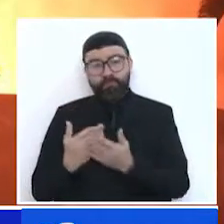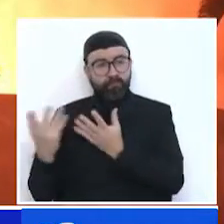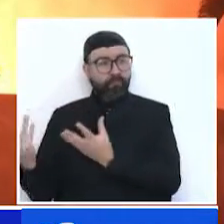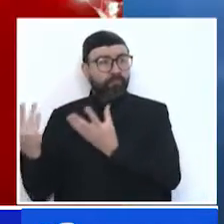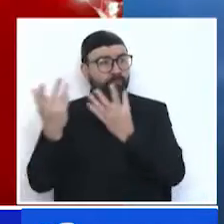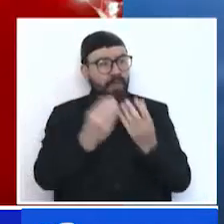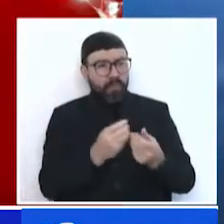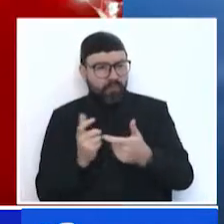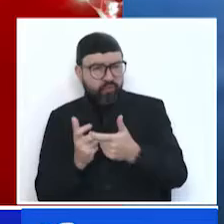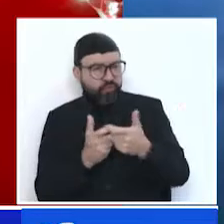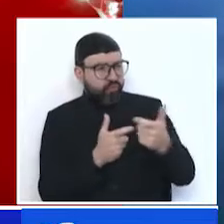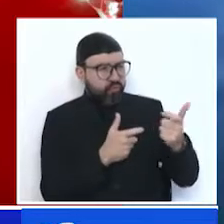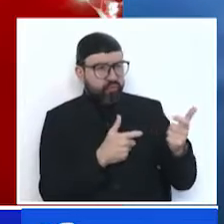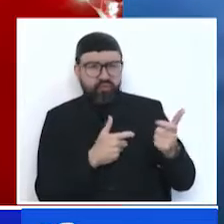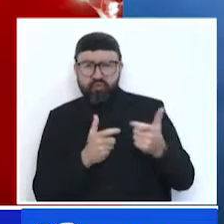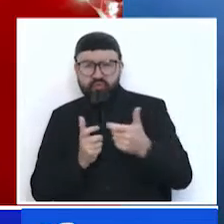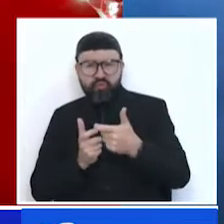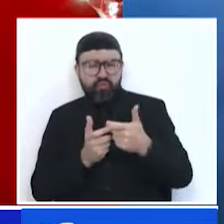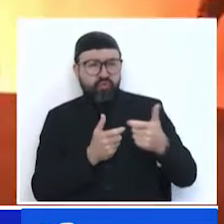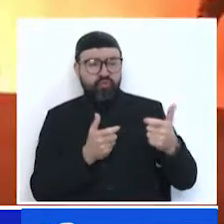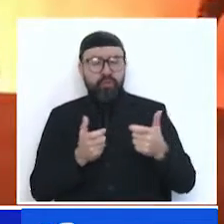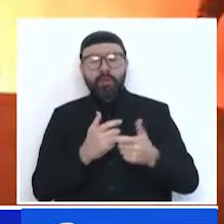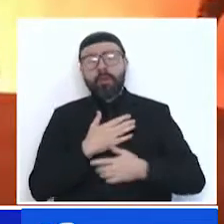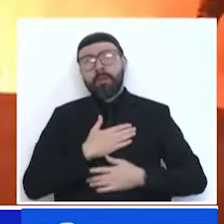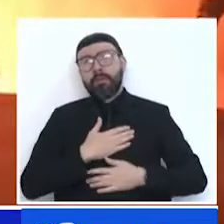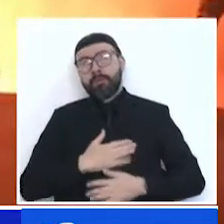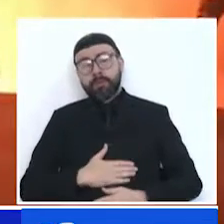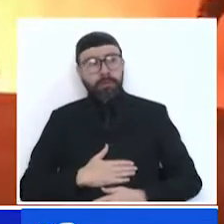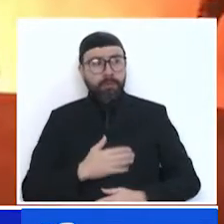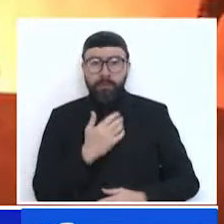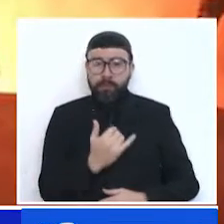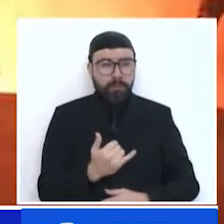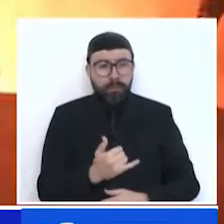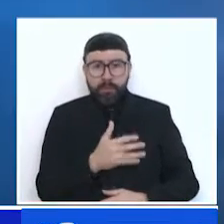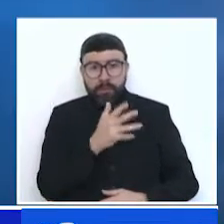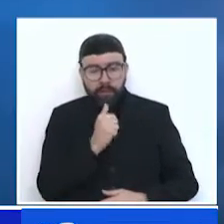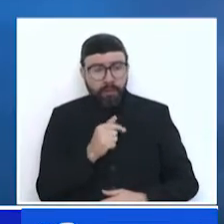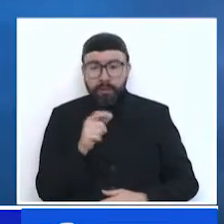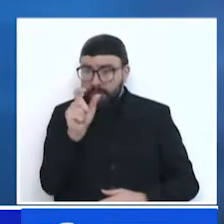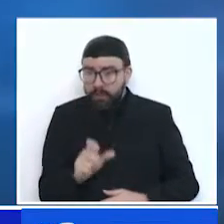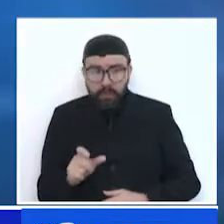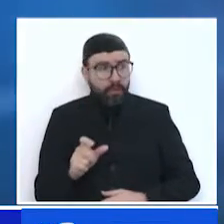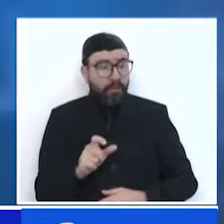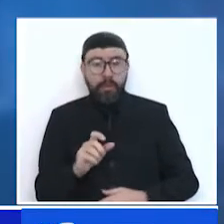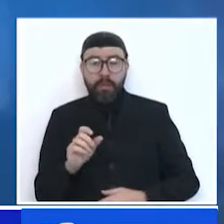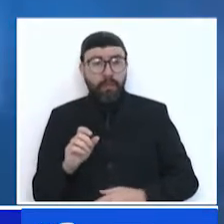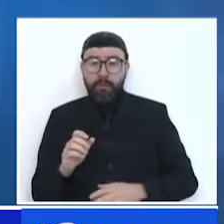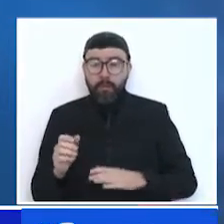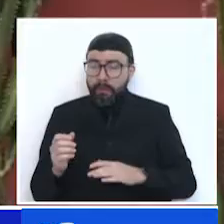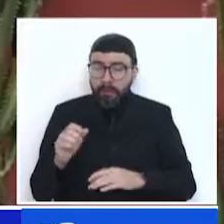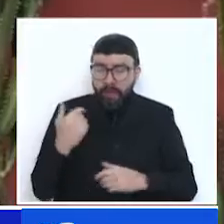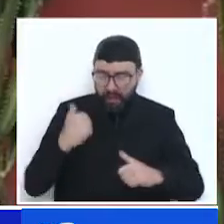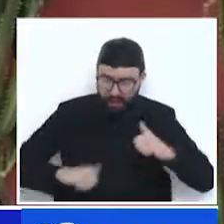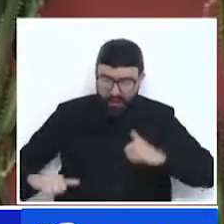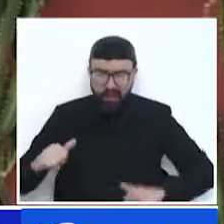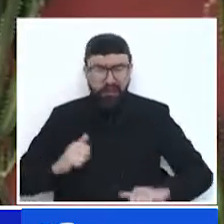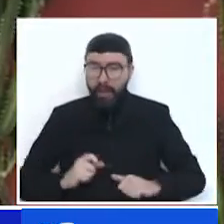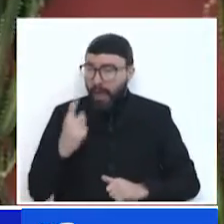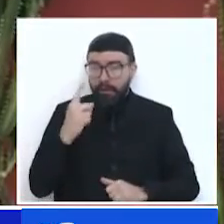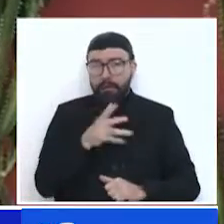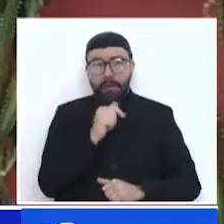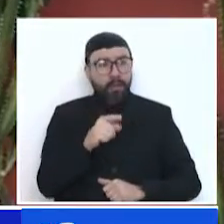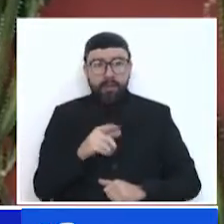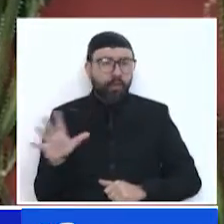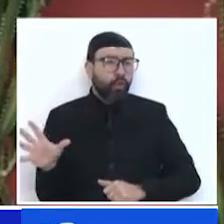contenerlo con un balance positivo de no tener ningún colaborador ni ninguna persona lesionada. Todos nuestros animales